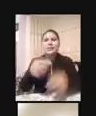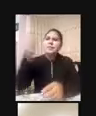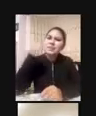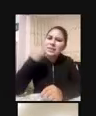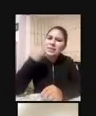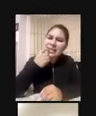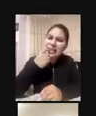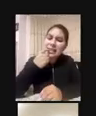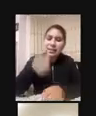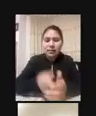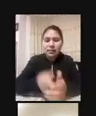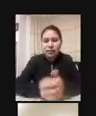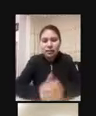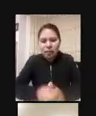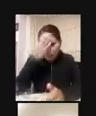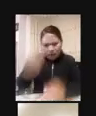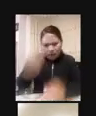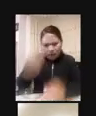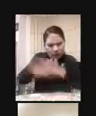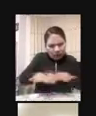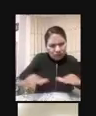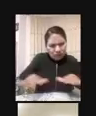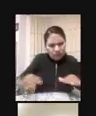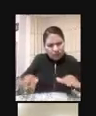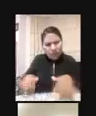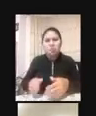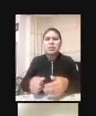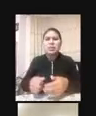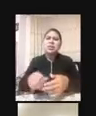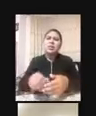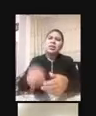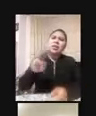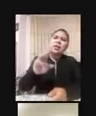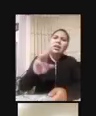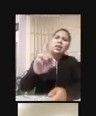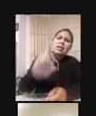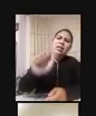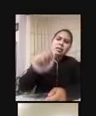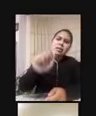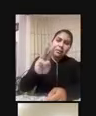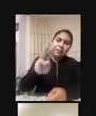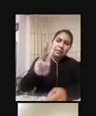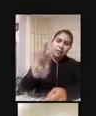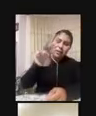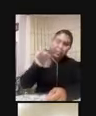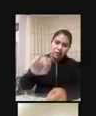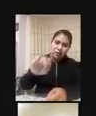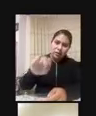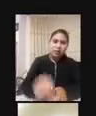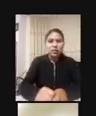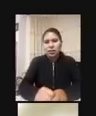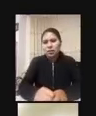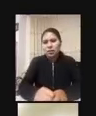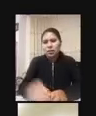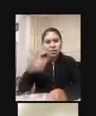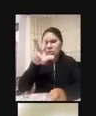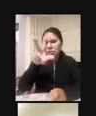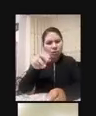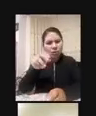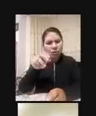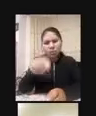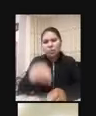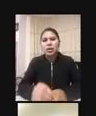Porque los niños con estas características no pueden defenderse correctamente de esta enfermedad. Para ellos, esta